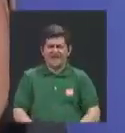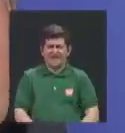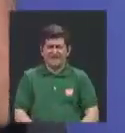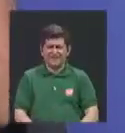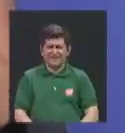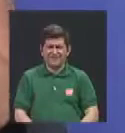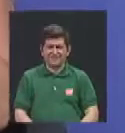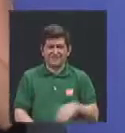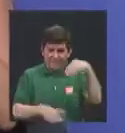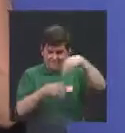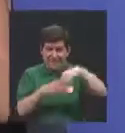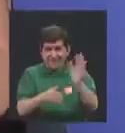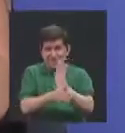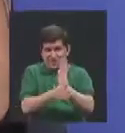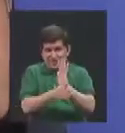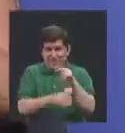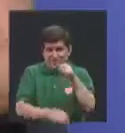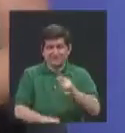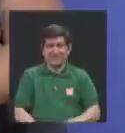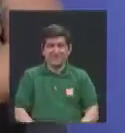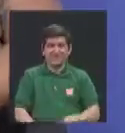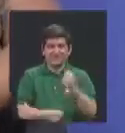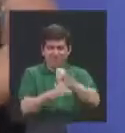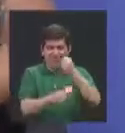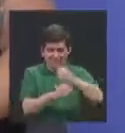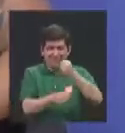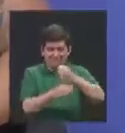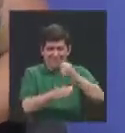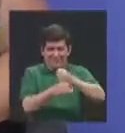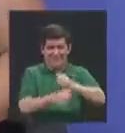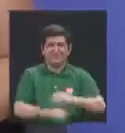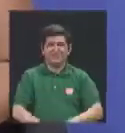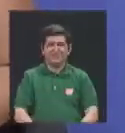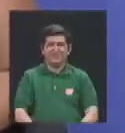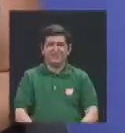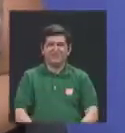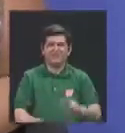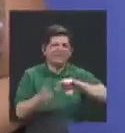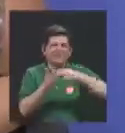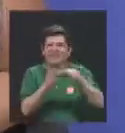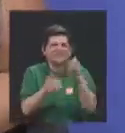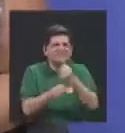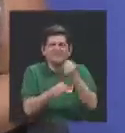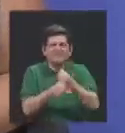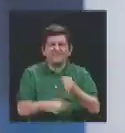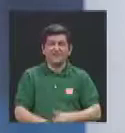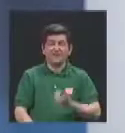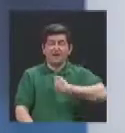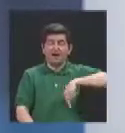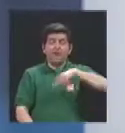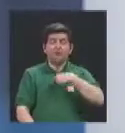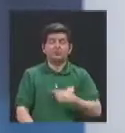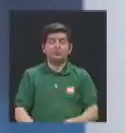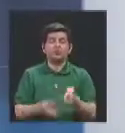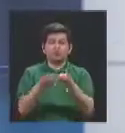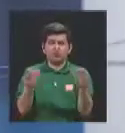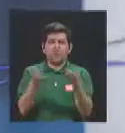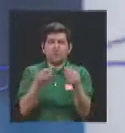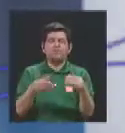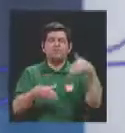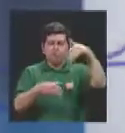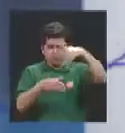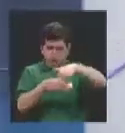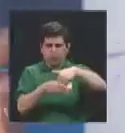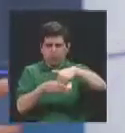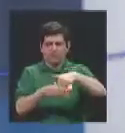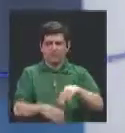manager. Okay. Aquí hicieron una película que exacto. se llama, ¿verdad? Luis Carlos Vázquez, así es. ¿En qué consiste ese trabajo?